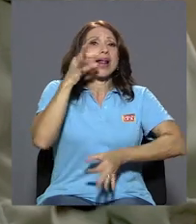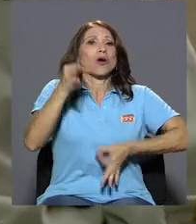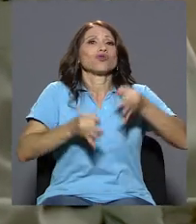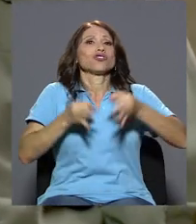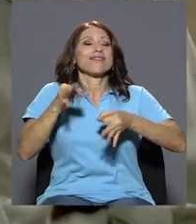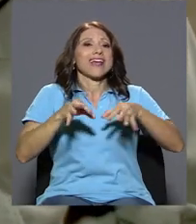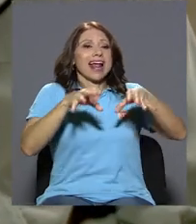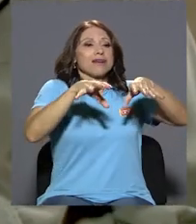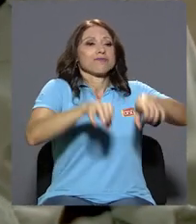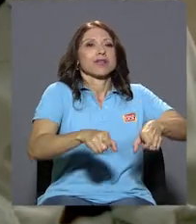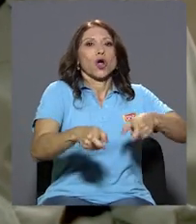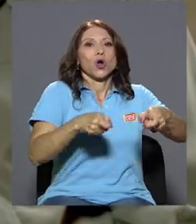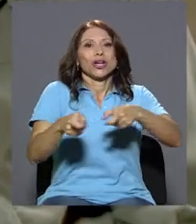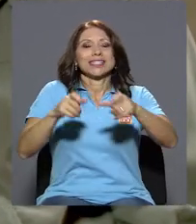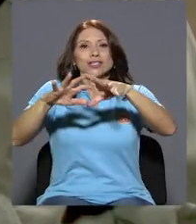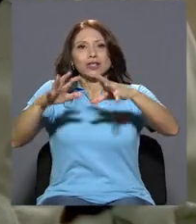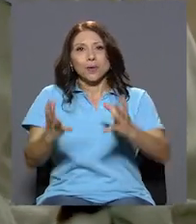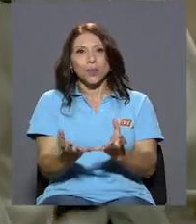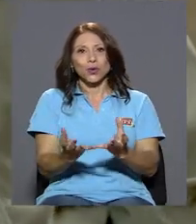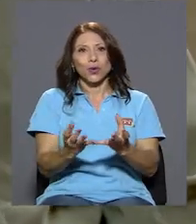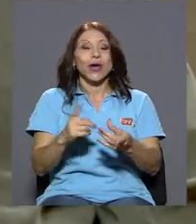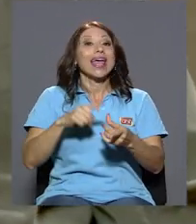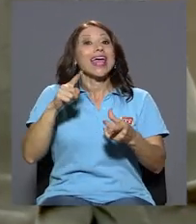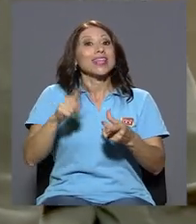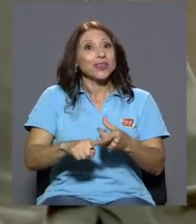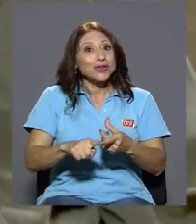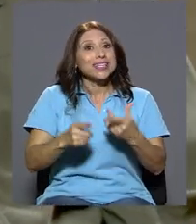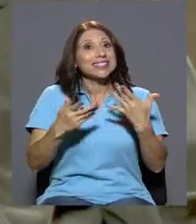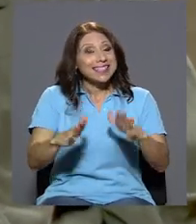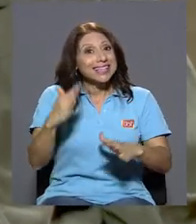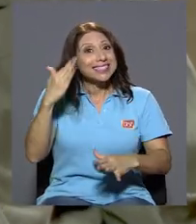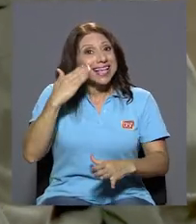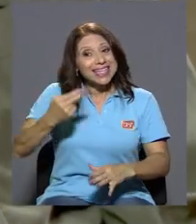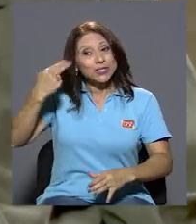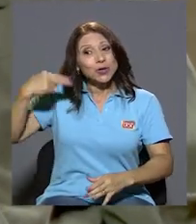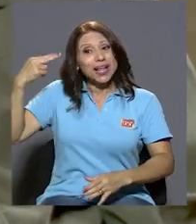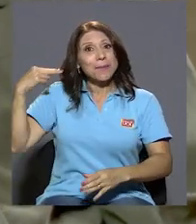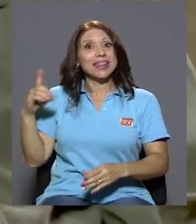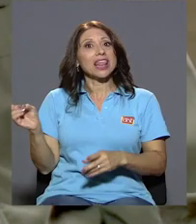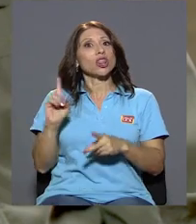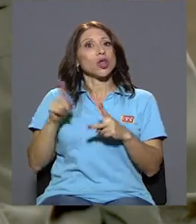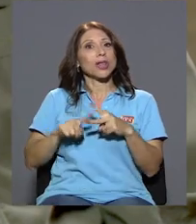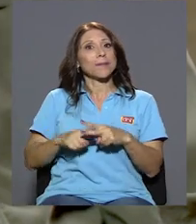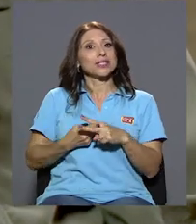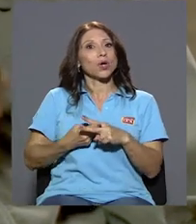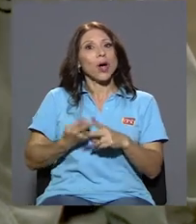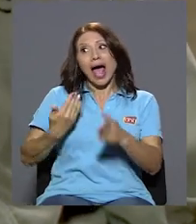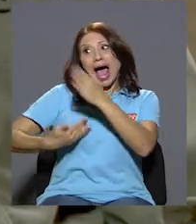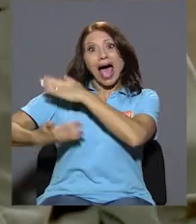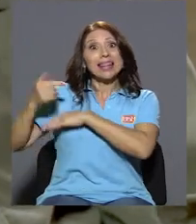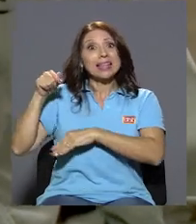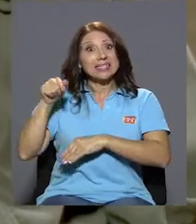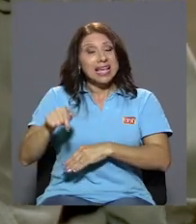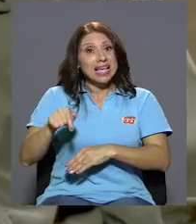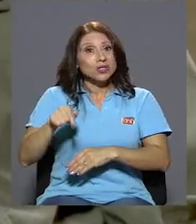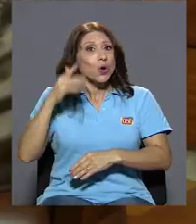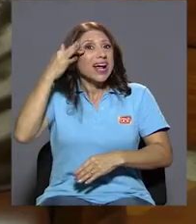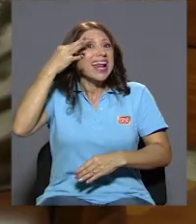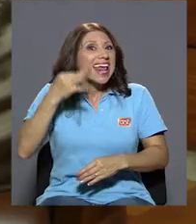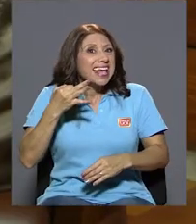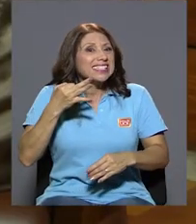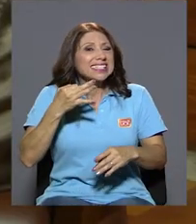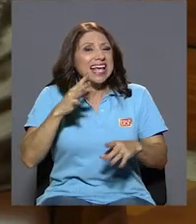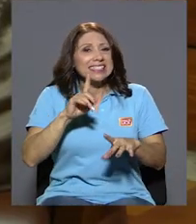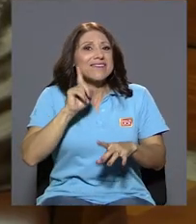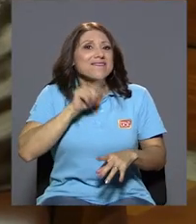justificar la colonización del mundo entonces cómo se históricamente donde empezó antes de eso había prejuicios de todo tipo